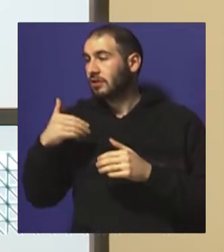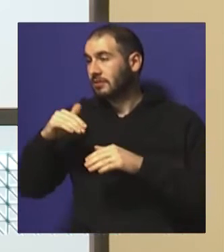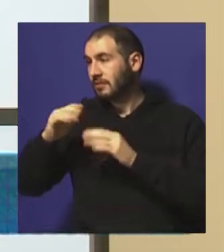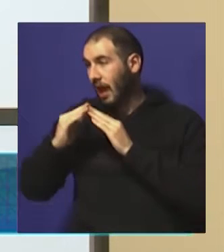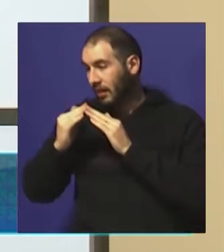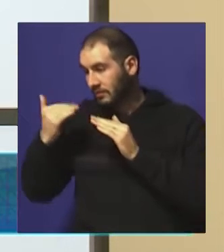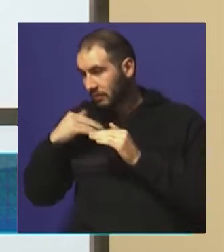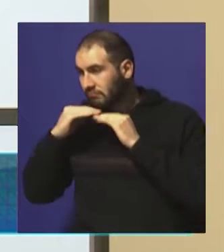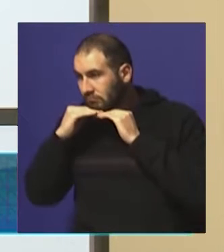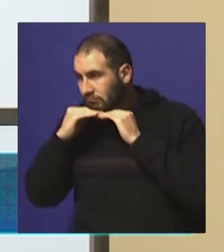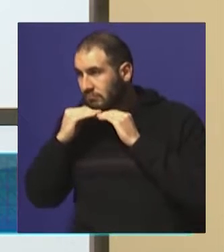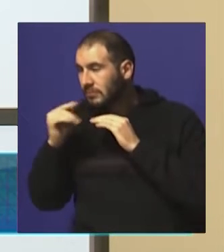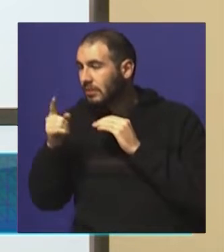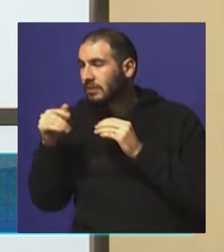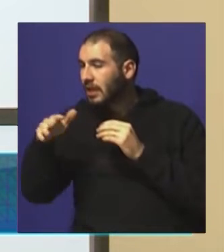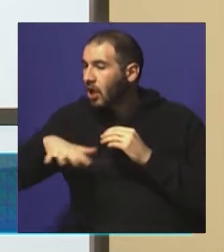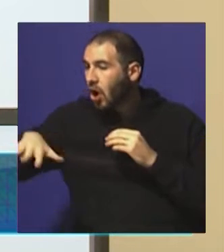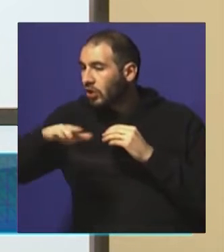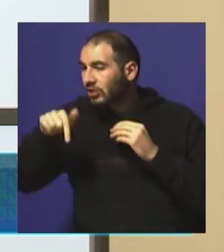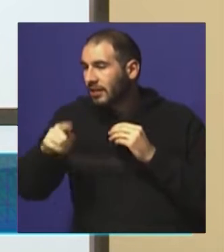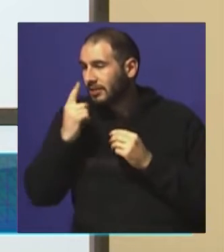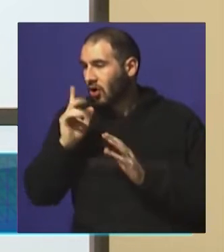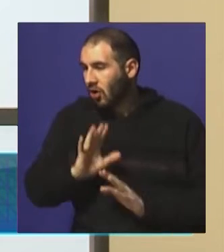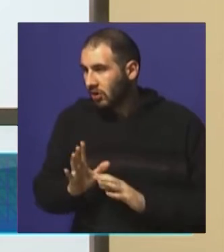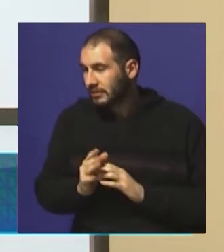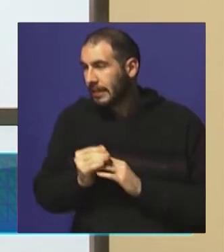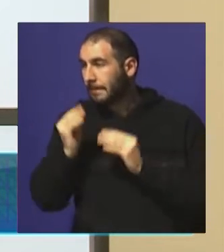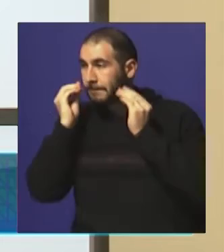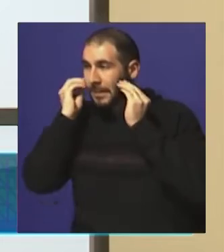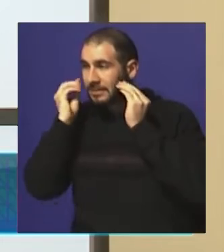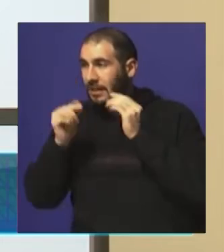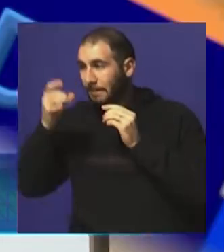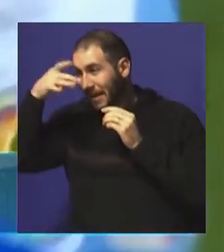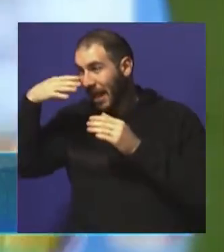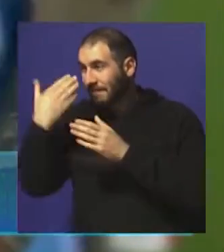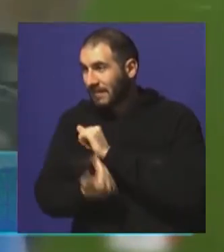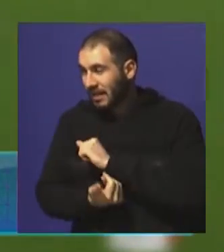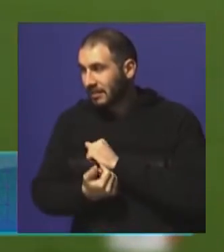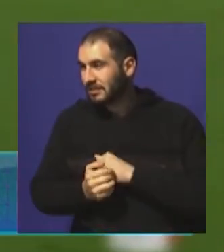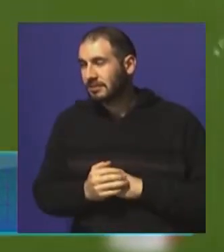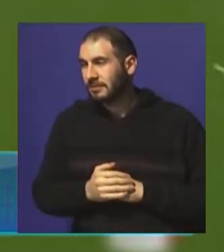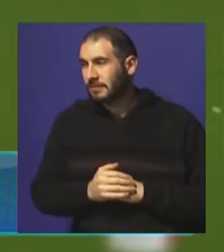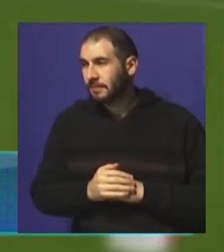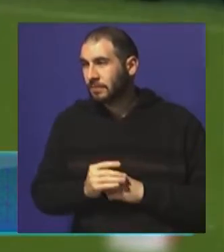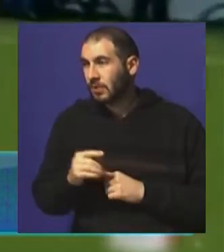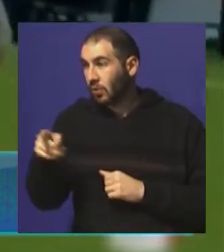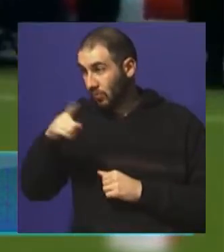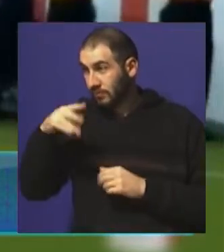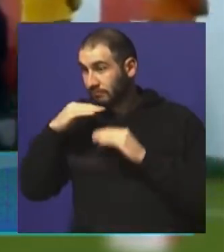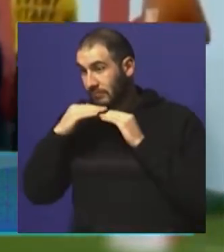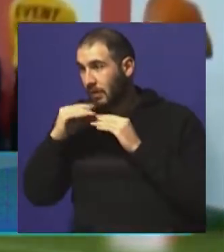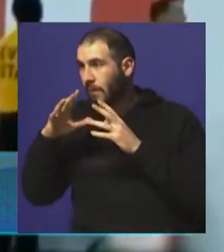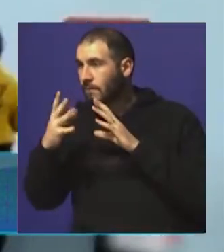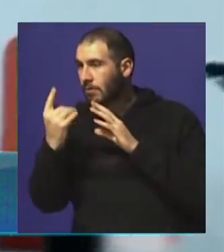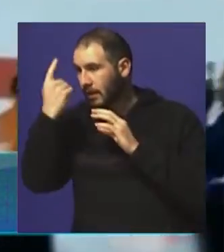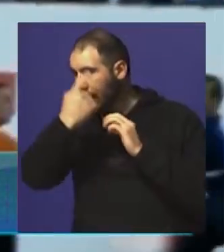casa, no tenemos el ambiente del lugar. Messi perdió un penal. Ustedes y todos hemos visto el gesto